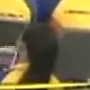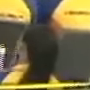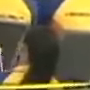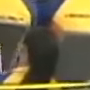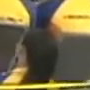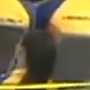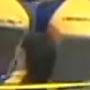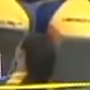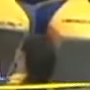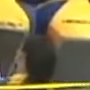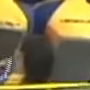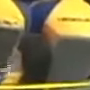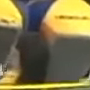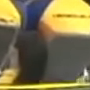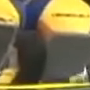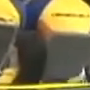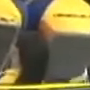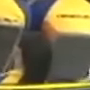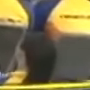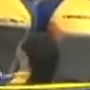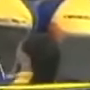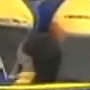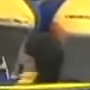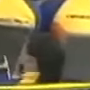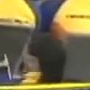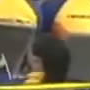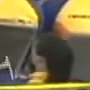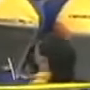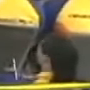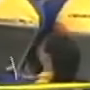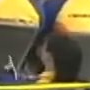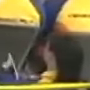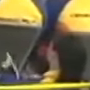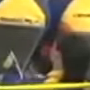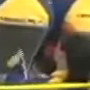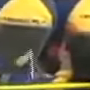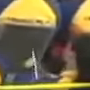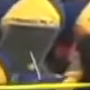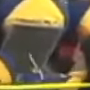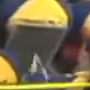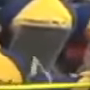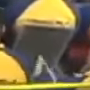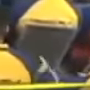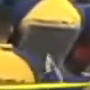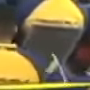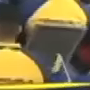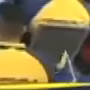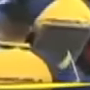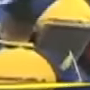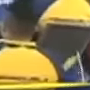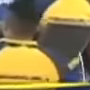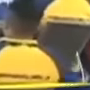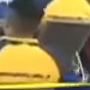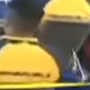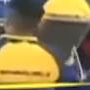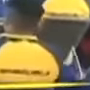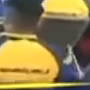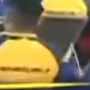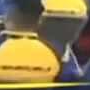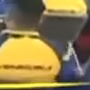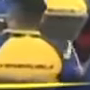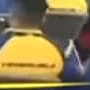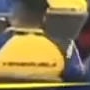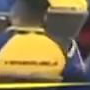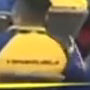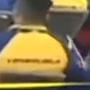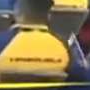tardes Sean bienvenidos a este acto de recibimiento de la delegación de atletas generación de oro